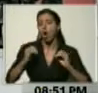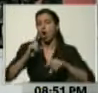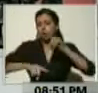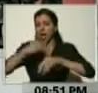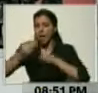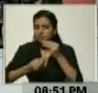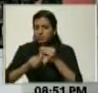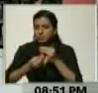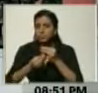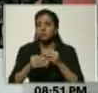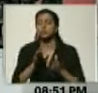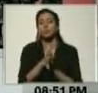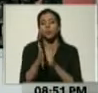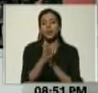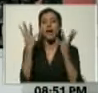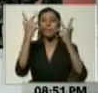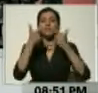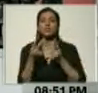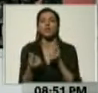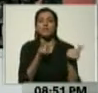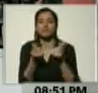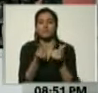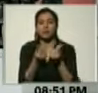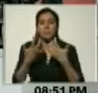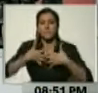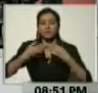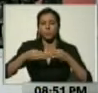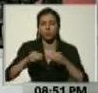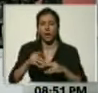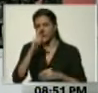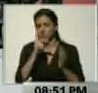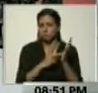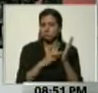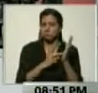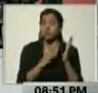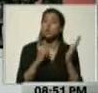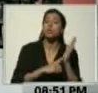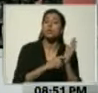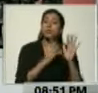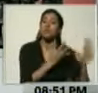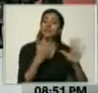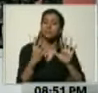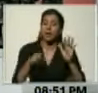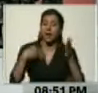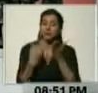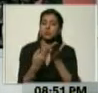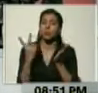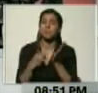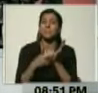omisiones relacionados con la administración financiera del sector público, ocurrido entre los años 99 y